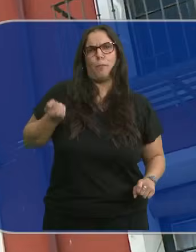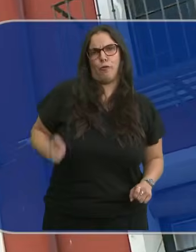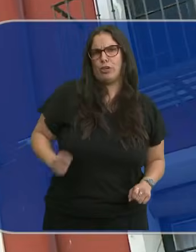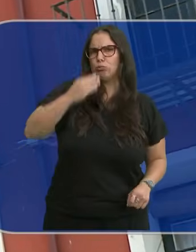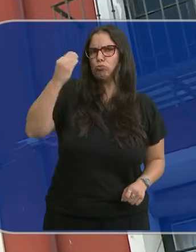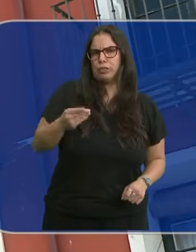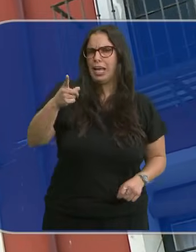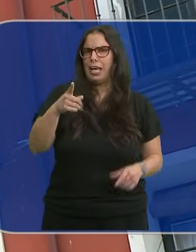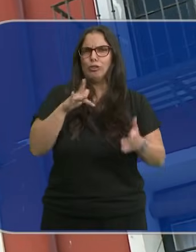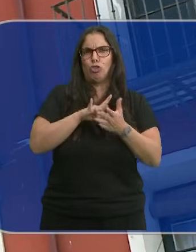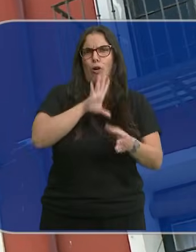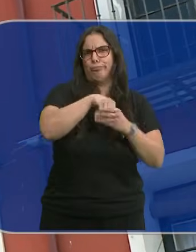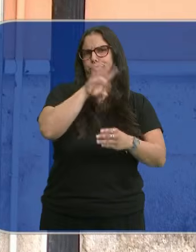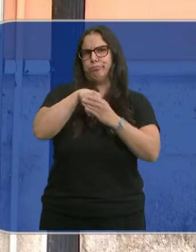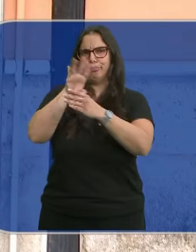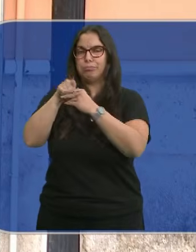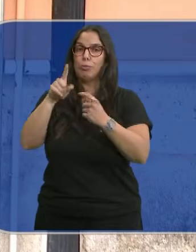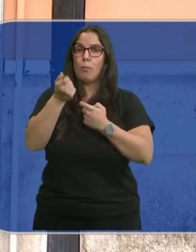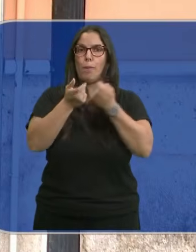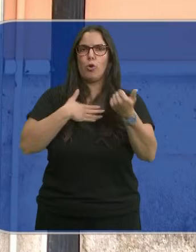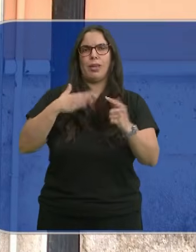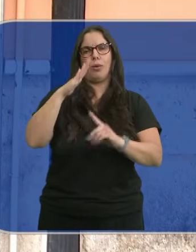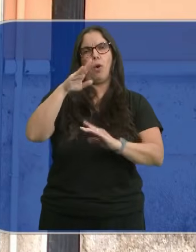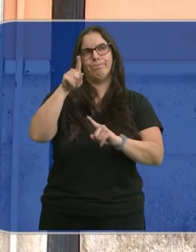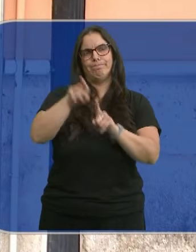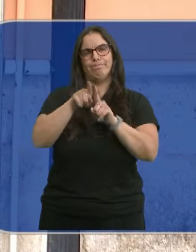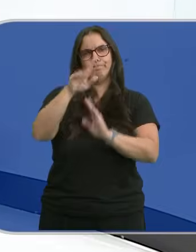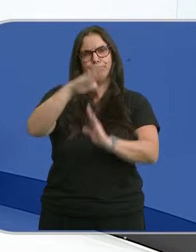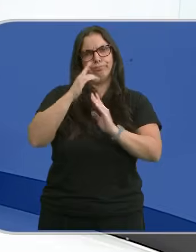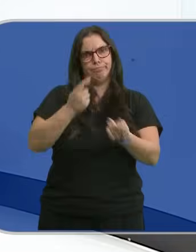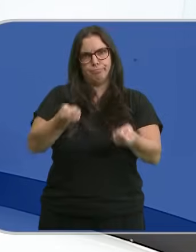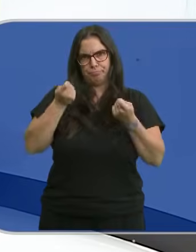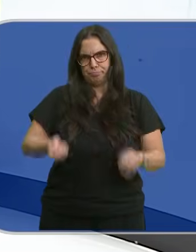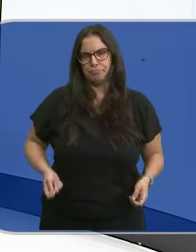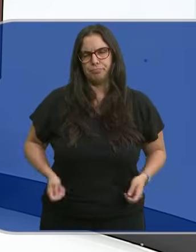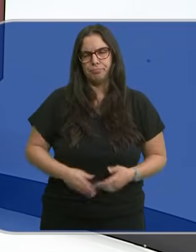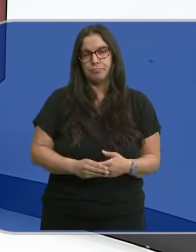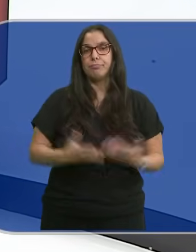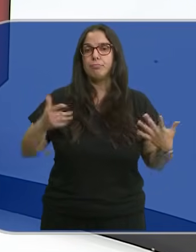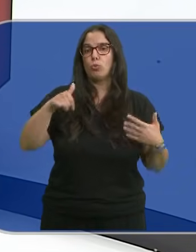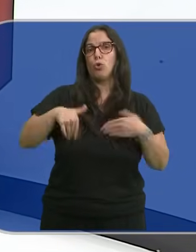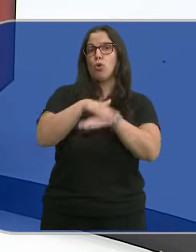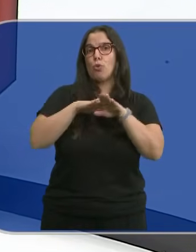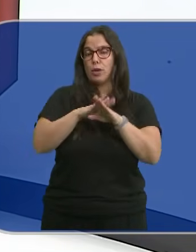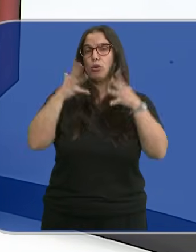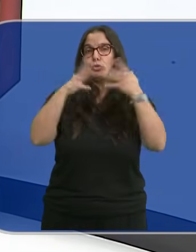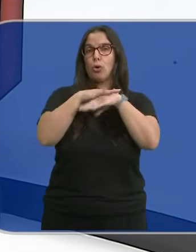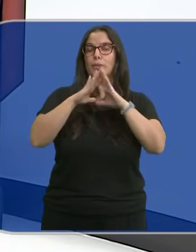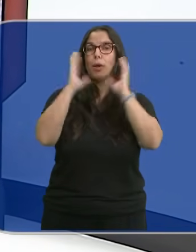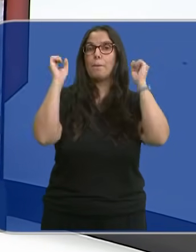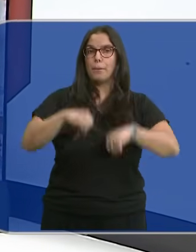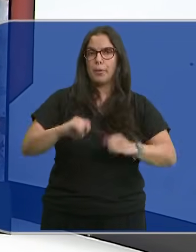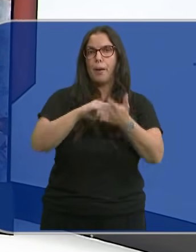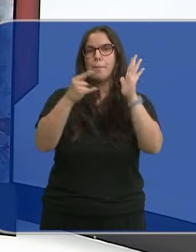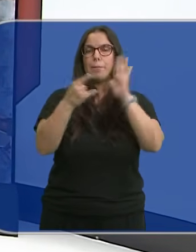intrusismo. Y eso es lo que poco a poco se está tratando de frenar. Pues precisamente hoy el Gobierno ha aprobado en el Consejo de